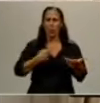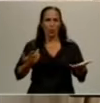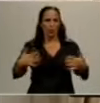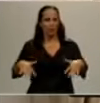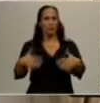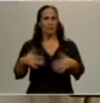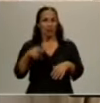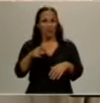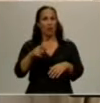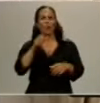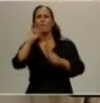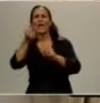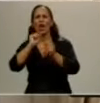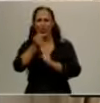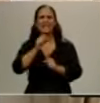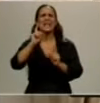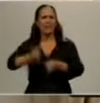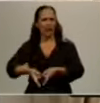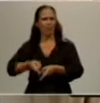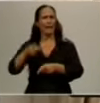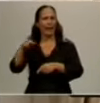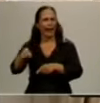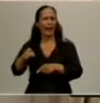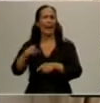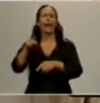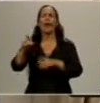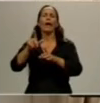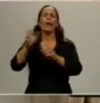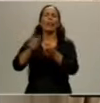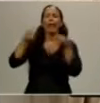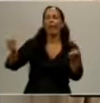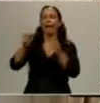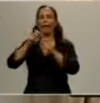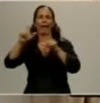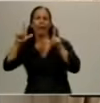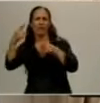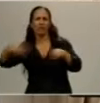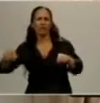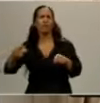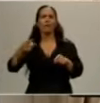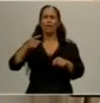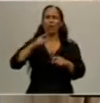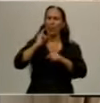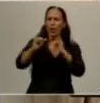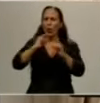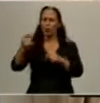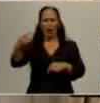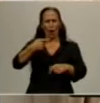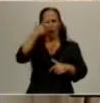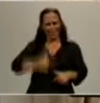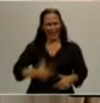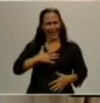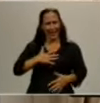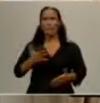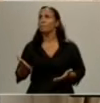los periodistas, amplificadores o medios de desinformación, amplificadores de estas denuncias de todo tipo,